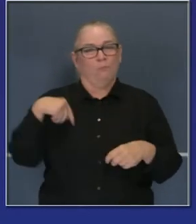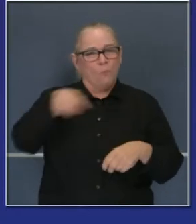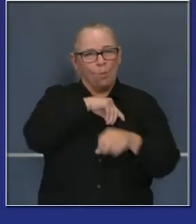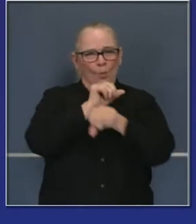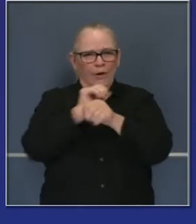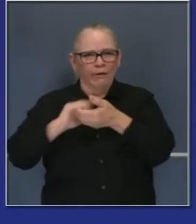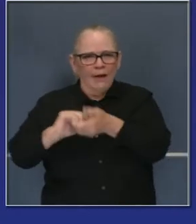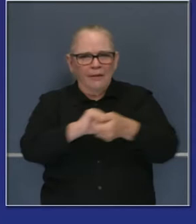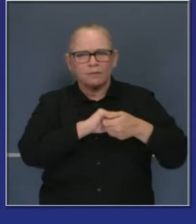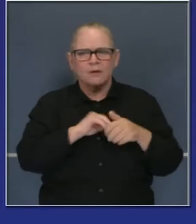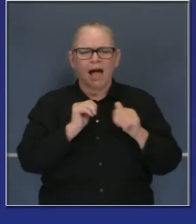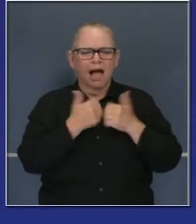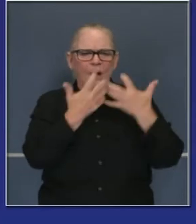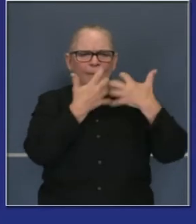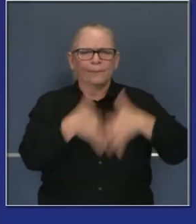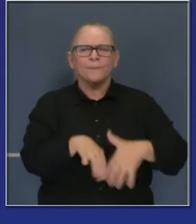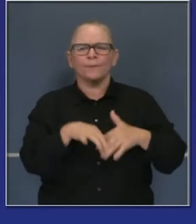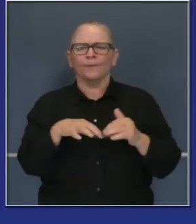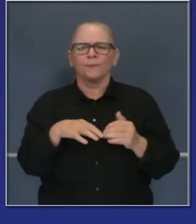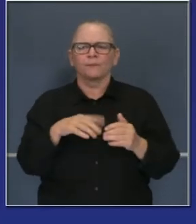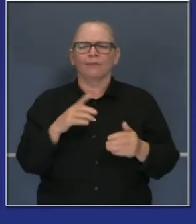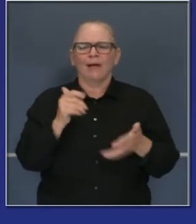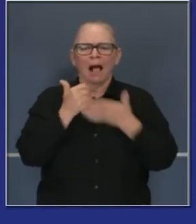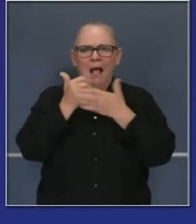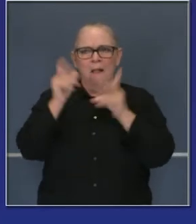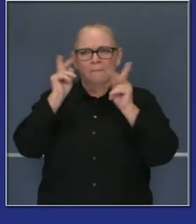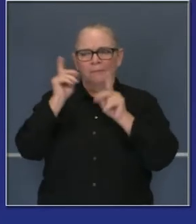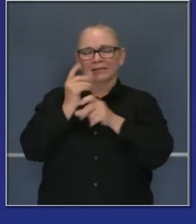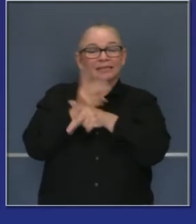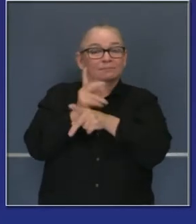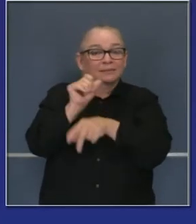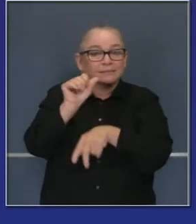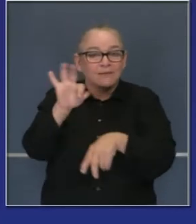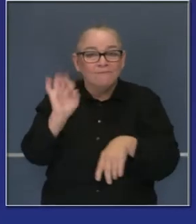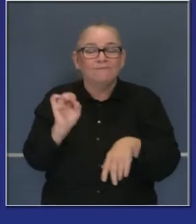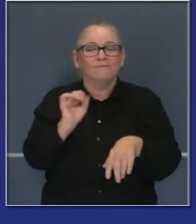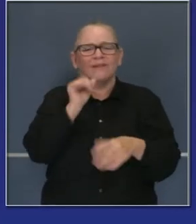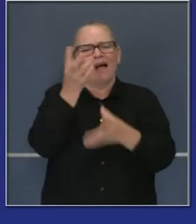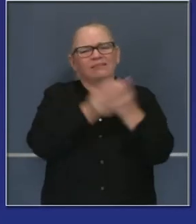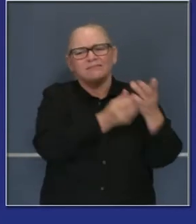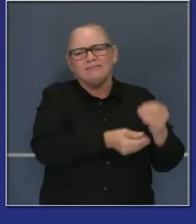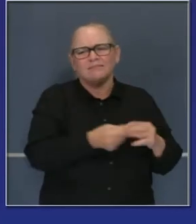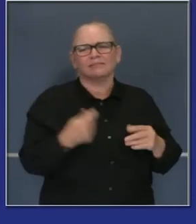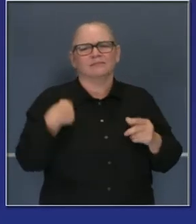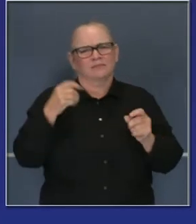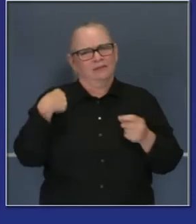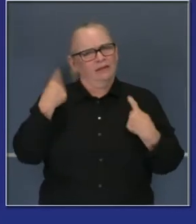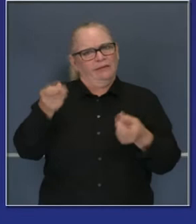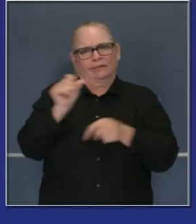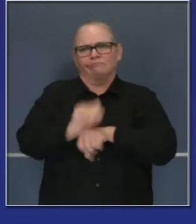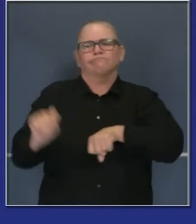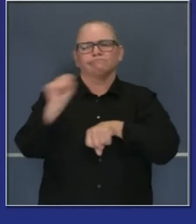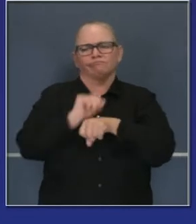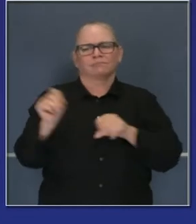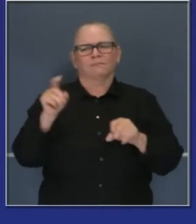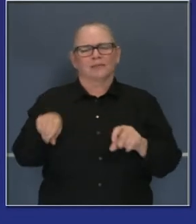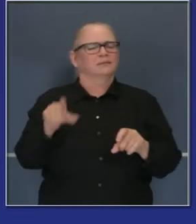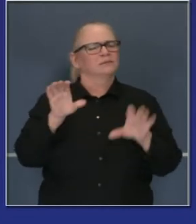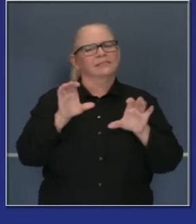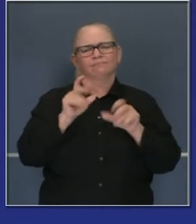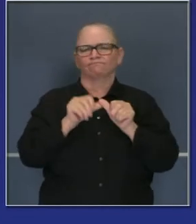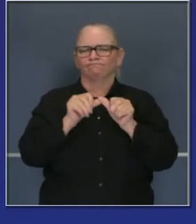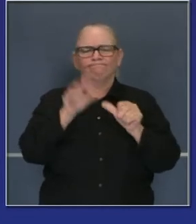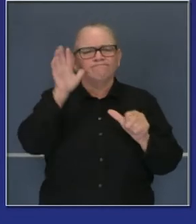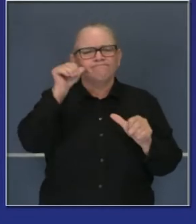de organizar estrategias para que la gente siga segura y para mantener nuestra adaptabilidad y nuestra